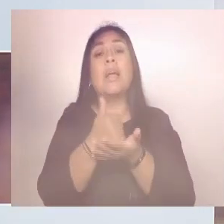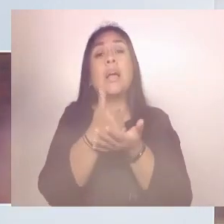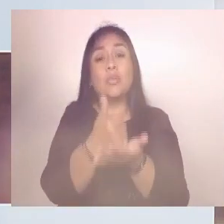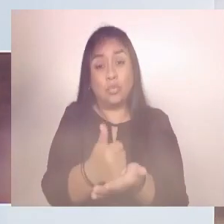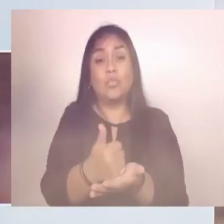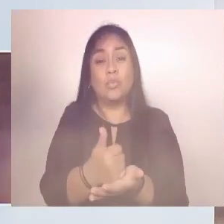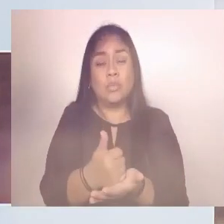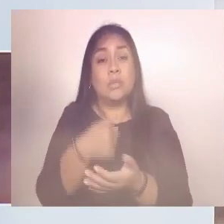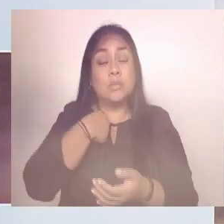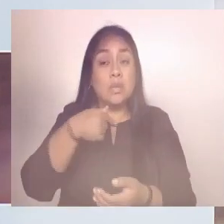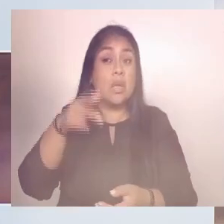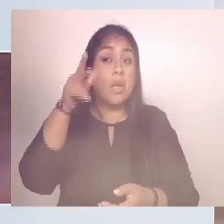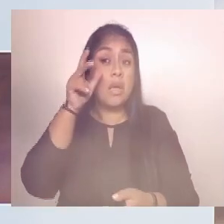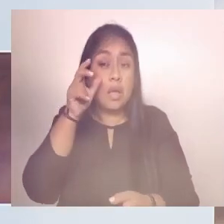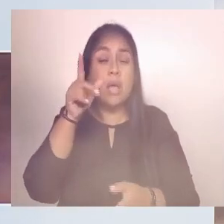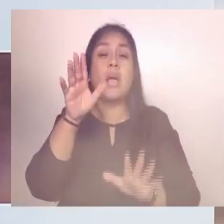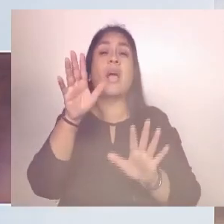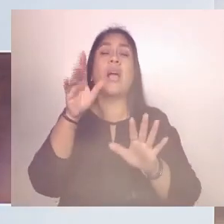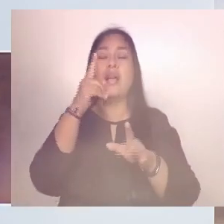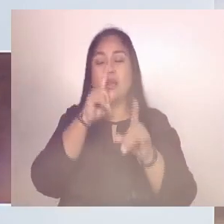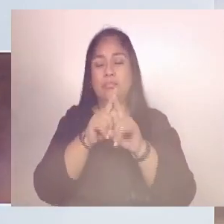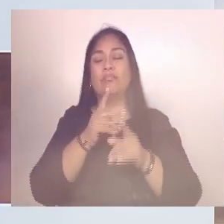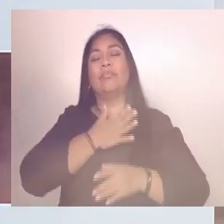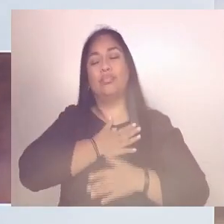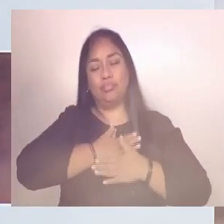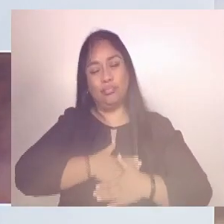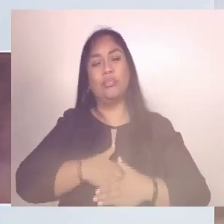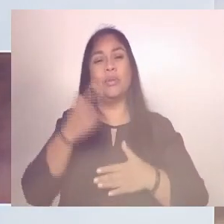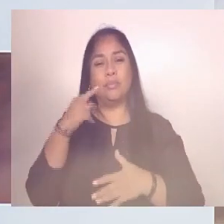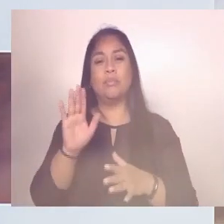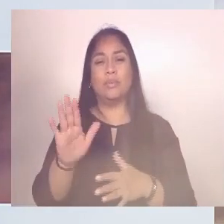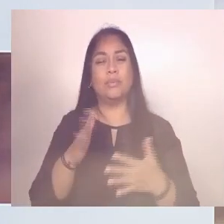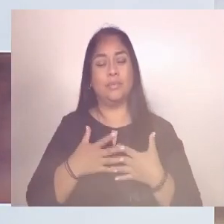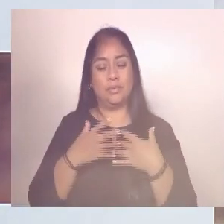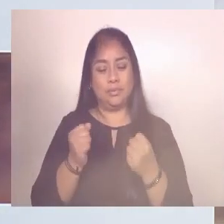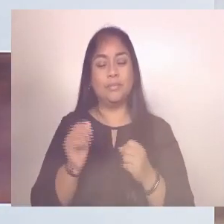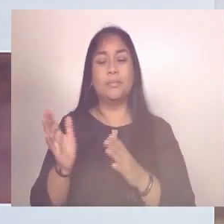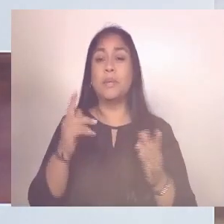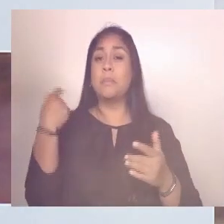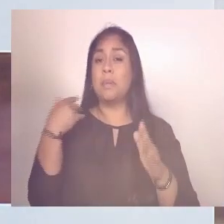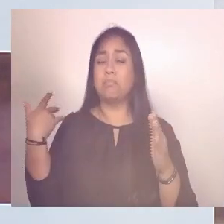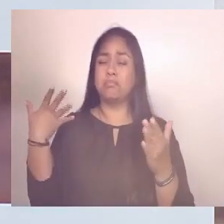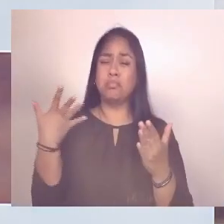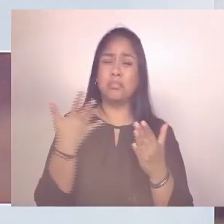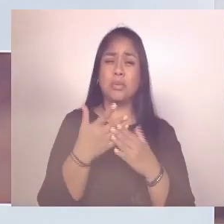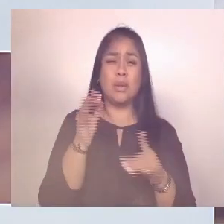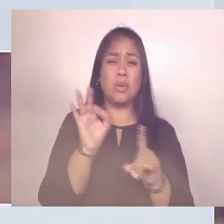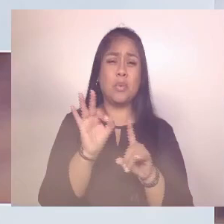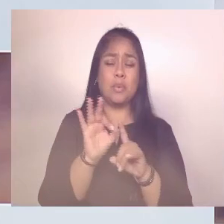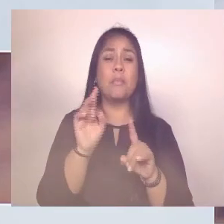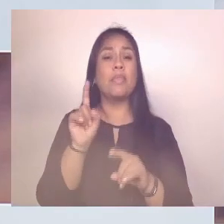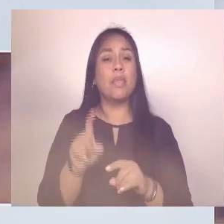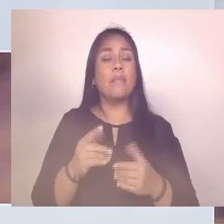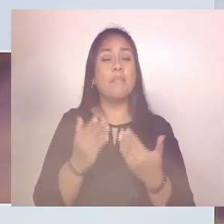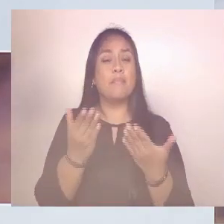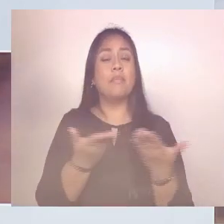con solo escucharlo, eso es un gran alivio a su salud. Para alcanzar plenamente ese objetivo debemos brindar una atención